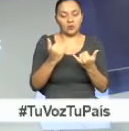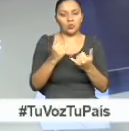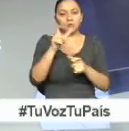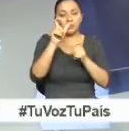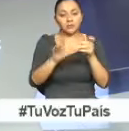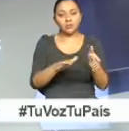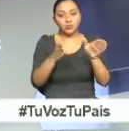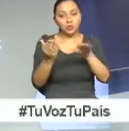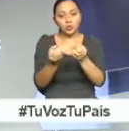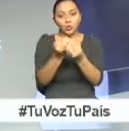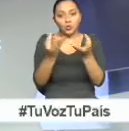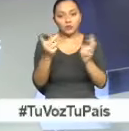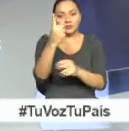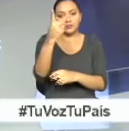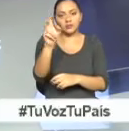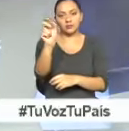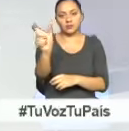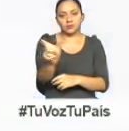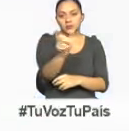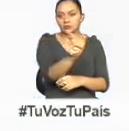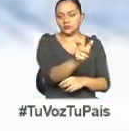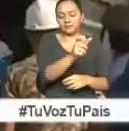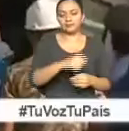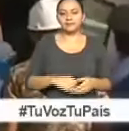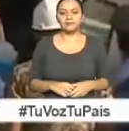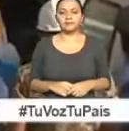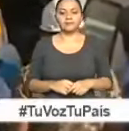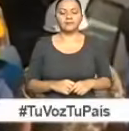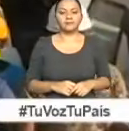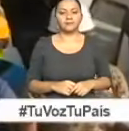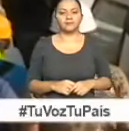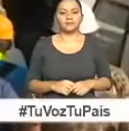fallecidos sube a 120.